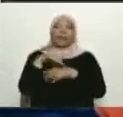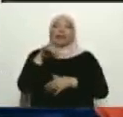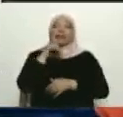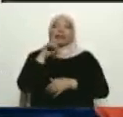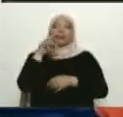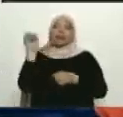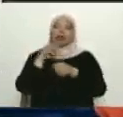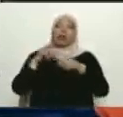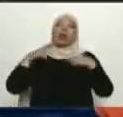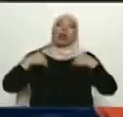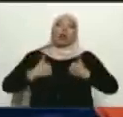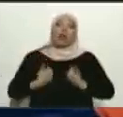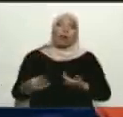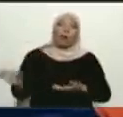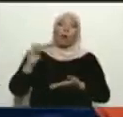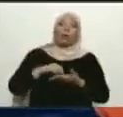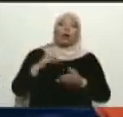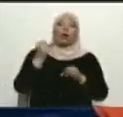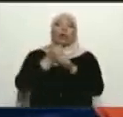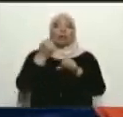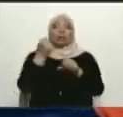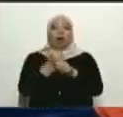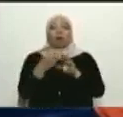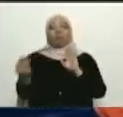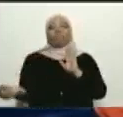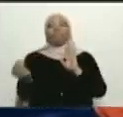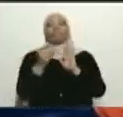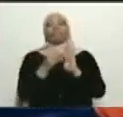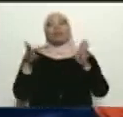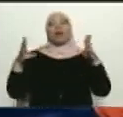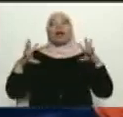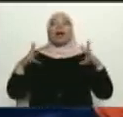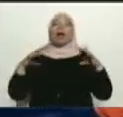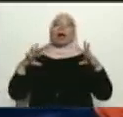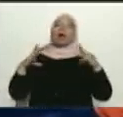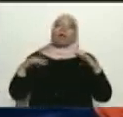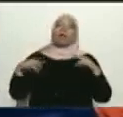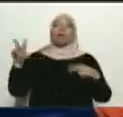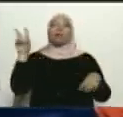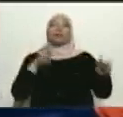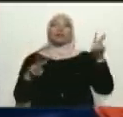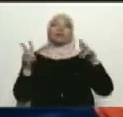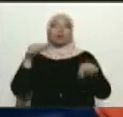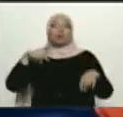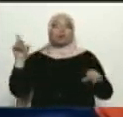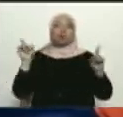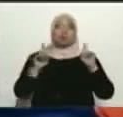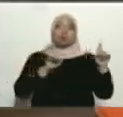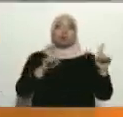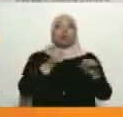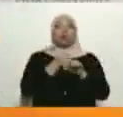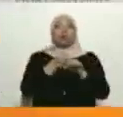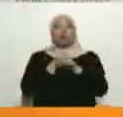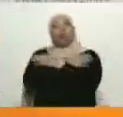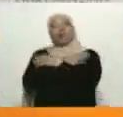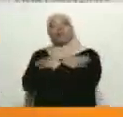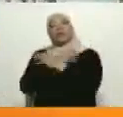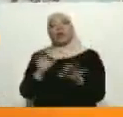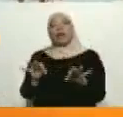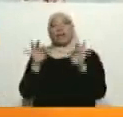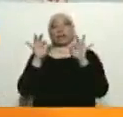reincorporarse a las labores después de haber disfrutado los que disfrutaron porque los que están acá y hemos hecho un reconocimiento especial